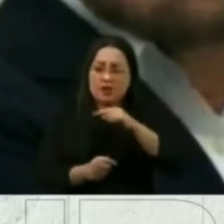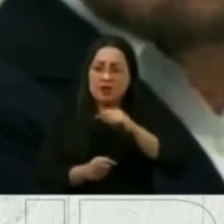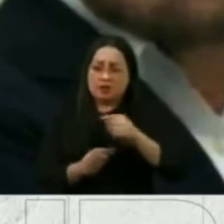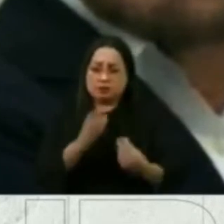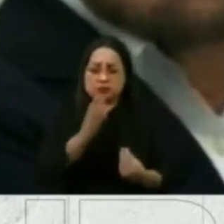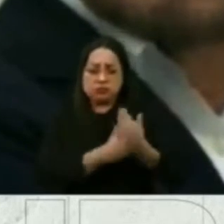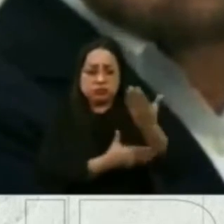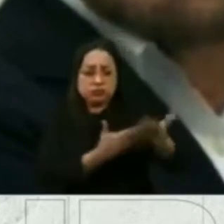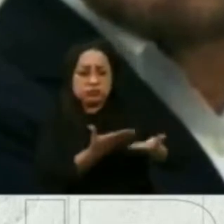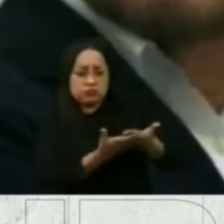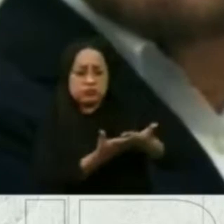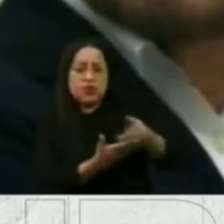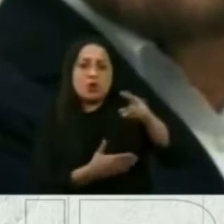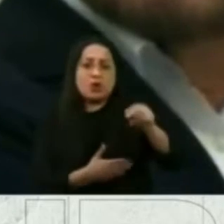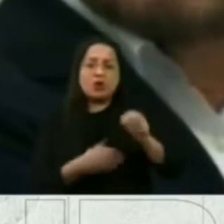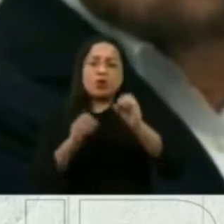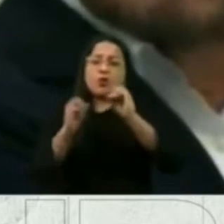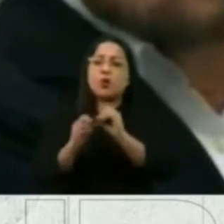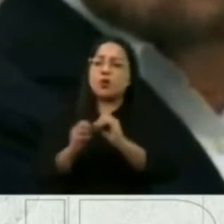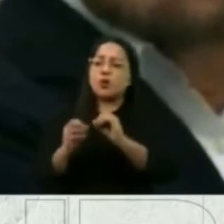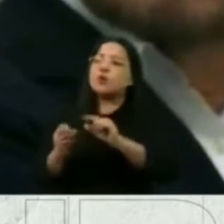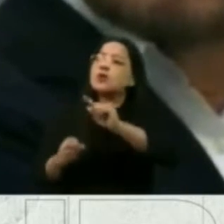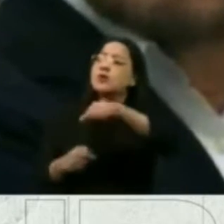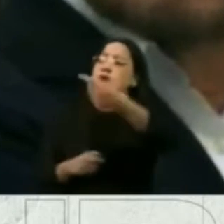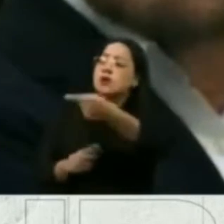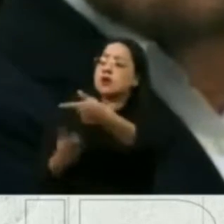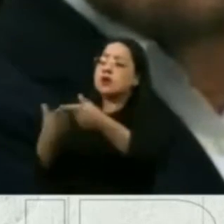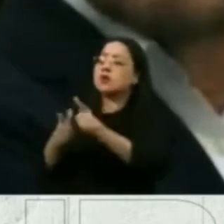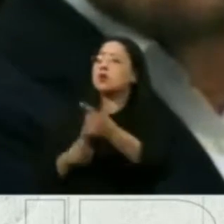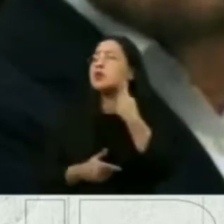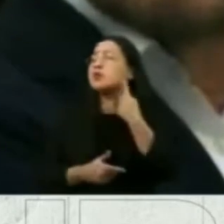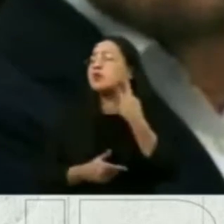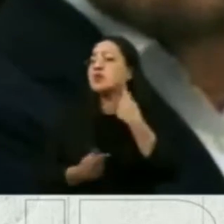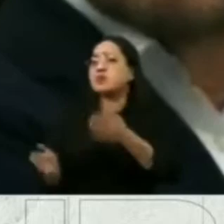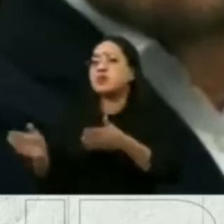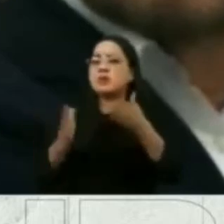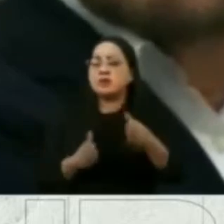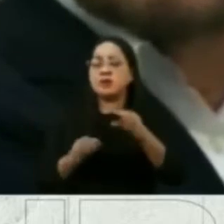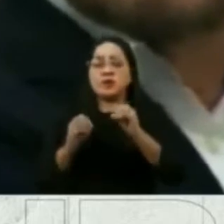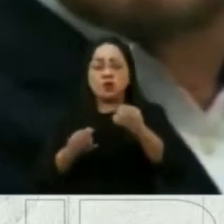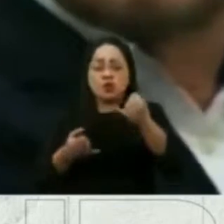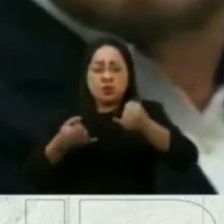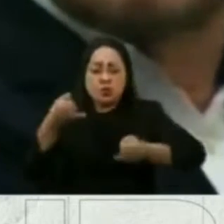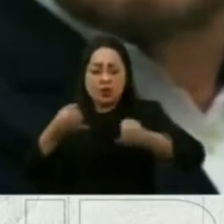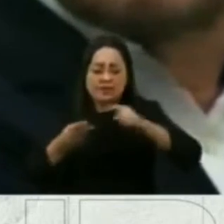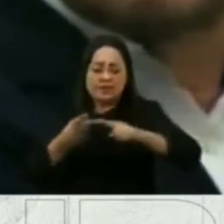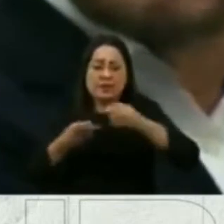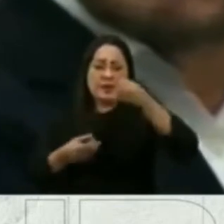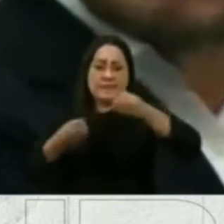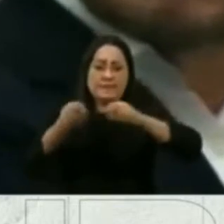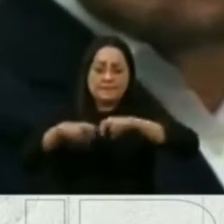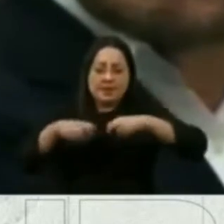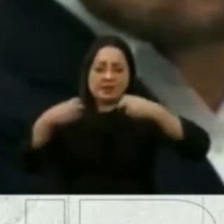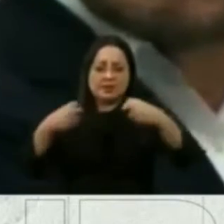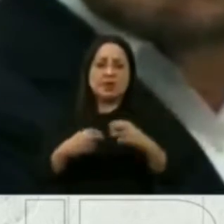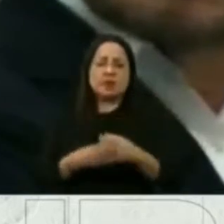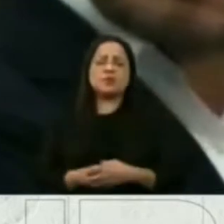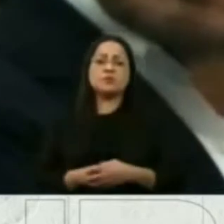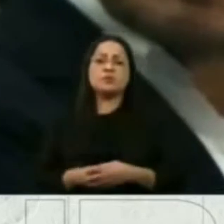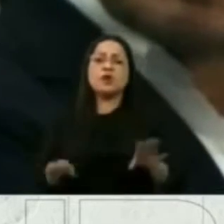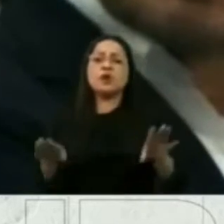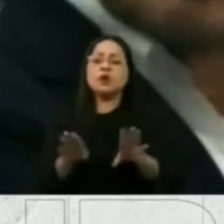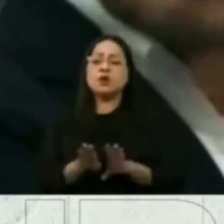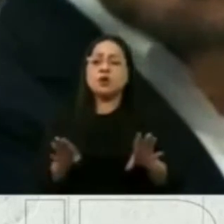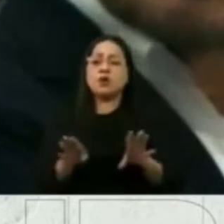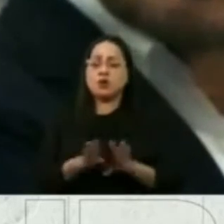a esta, ni de la oposición, ni de jueces o magistrados. Ni siquiera la actual conformación de la Suprema Corte